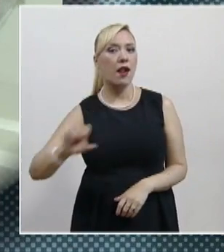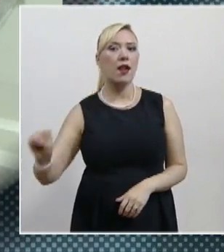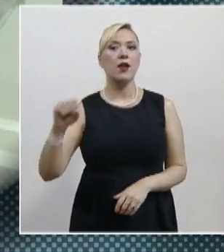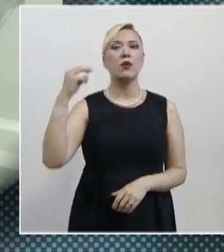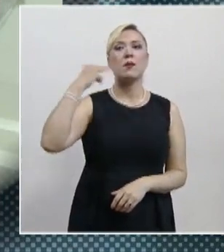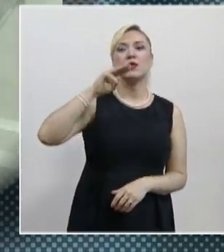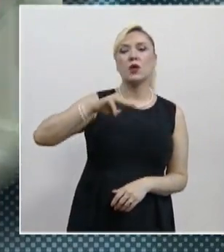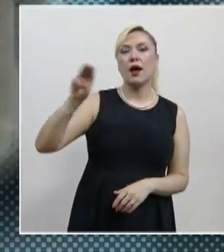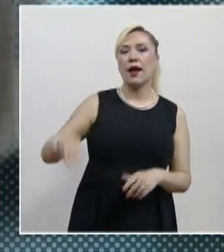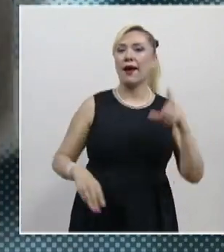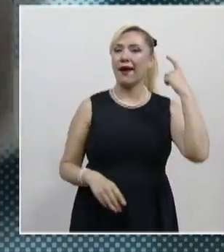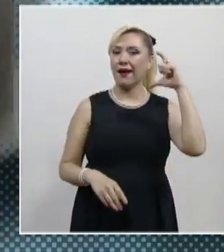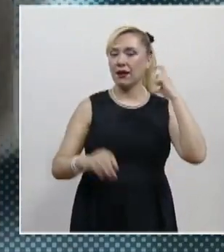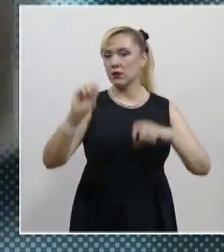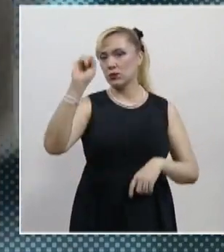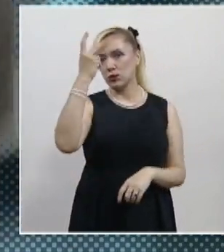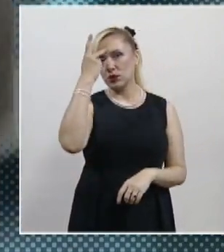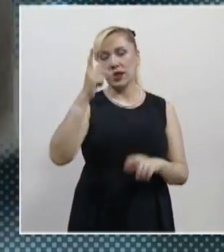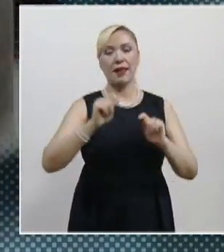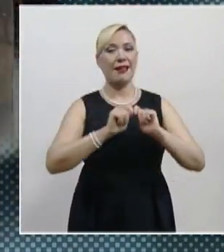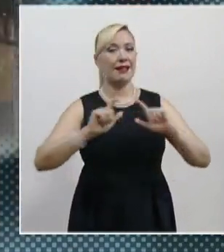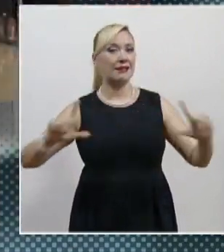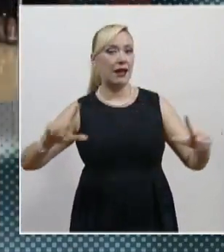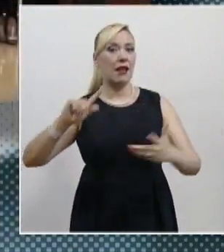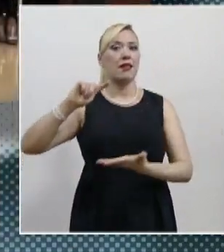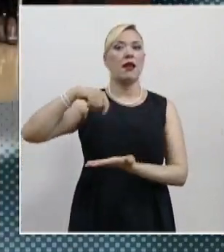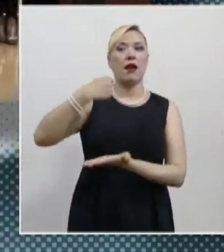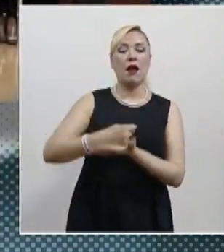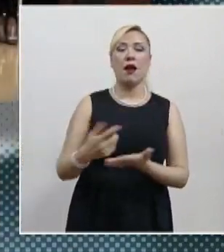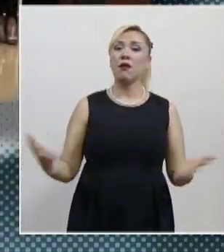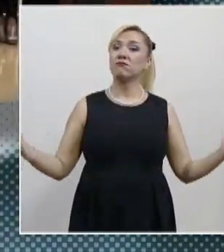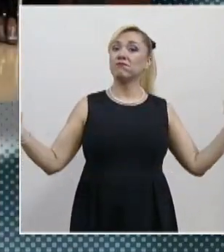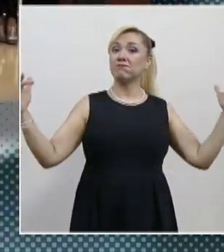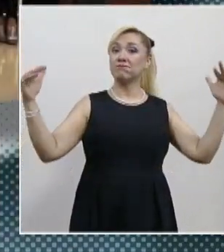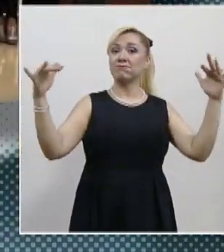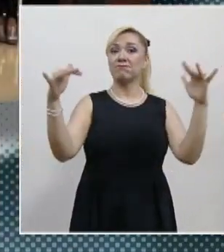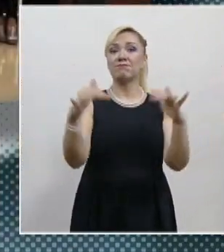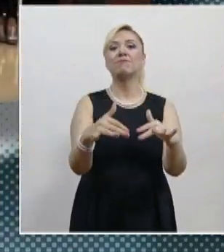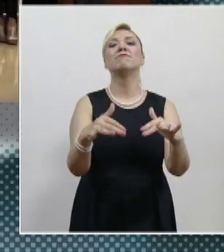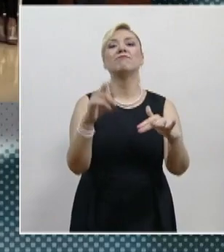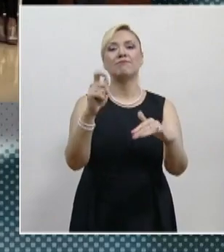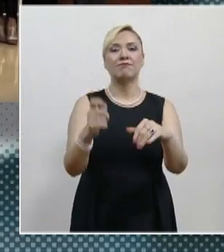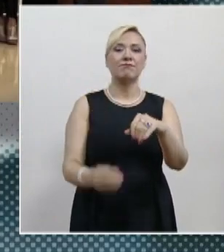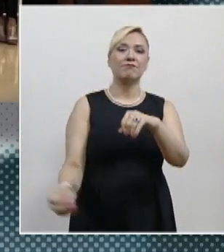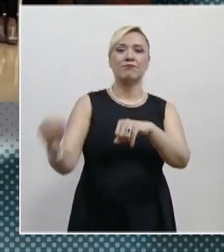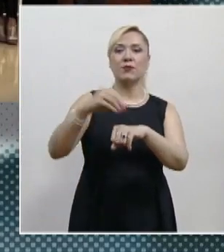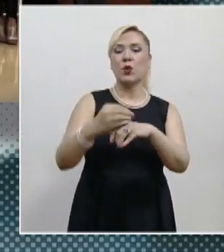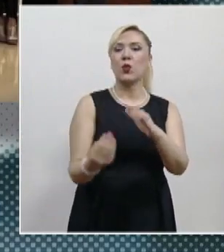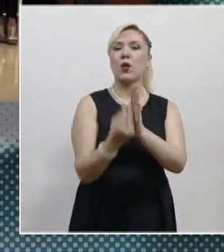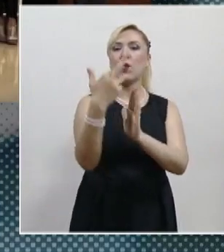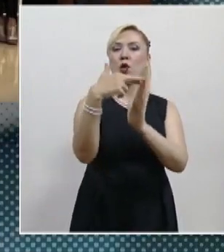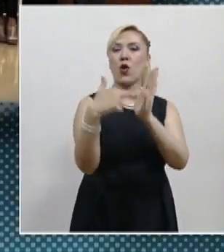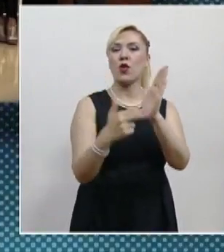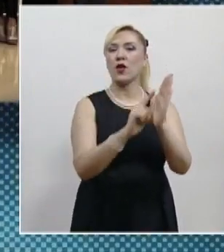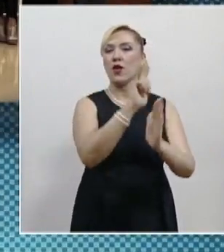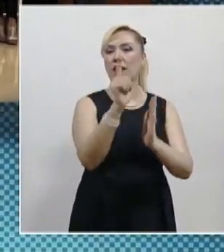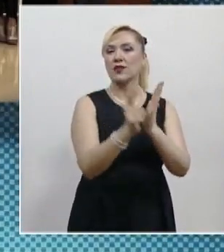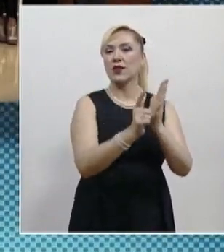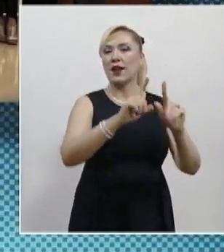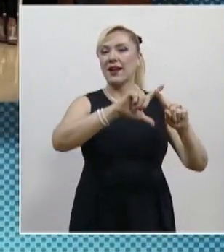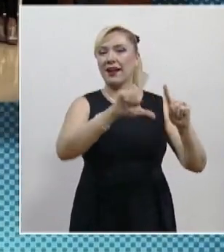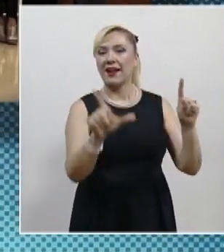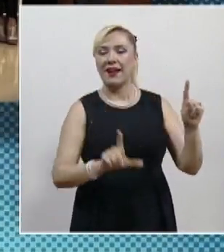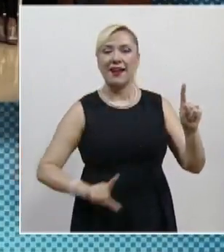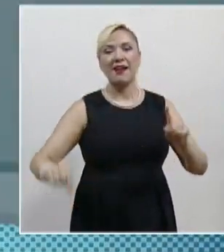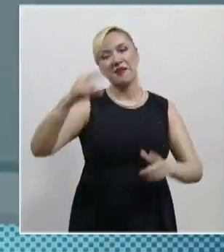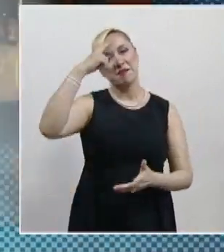Querétaro, San Luis Potosí, Tlaxcala y Tamaulipas participaron en el arranque de la implementación del Código Nacional de Procedimientos Civiles